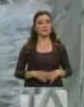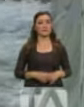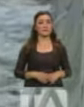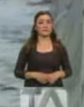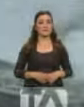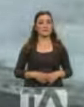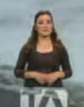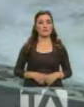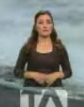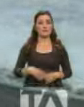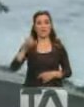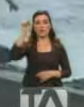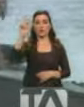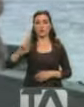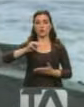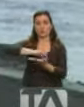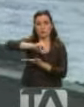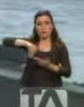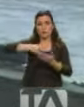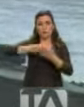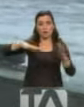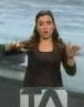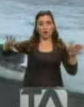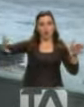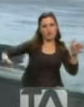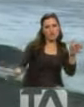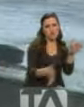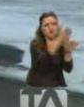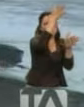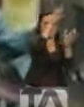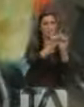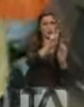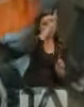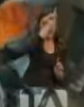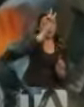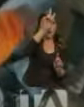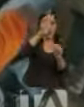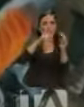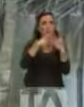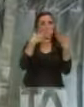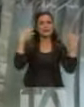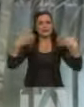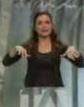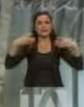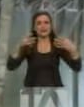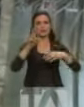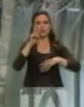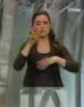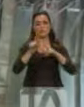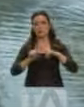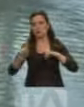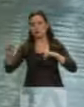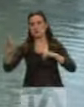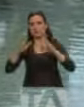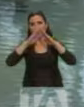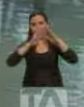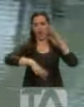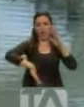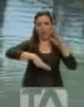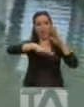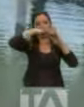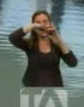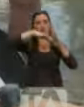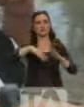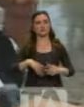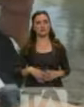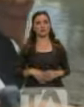Mientras que en la parte sur de Manabí, olas de hasta 2 metros de altura ahuyentaron a turistas y causaron que varias cabañas se anegaran. La primera